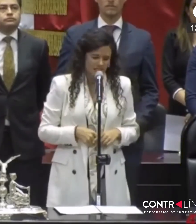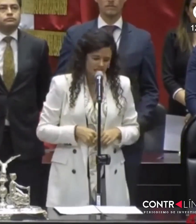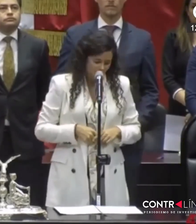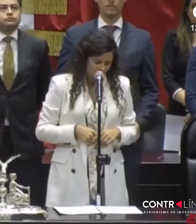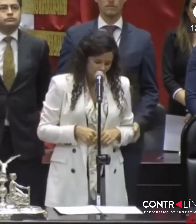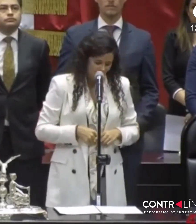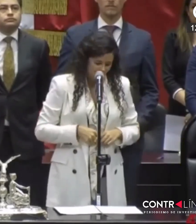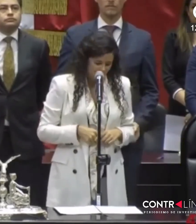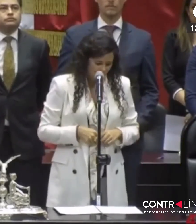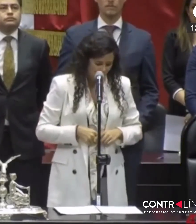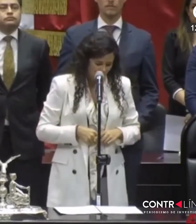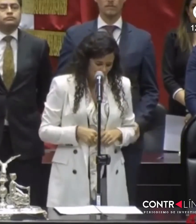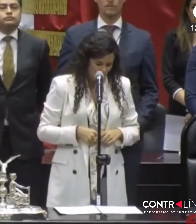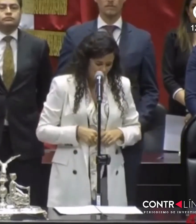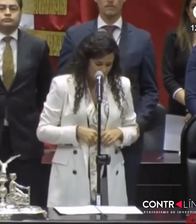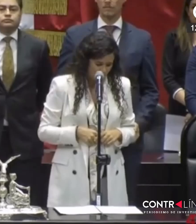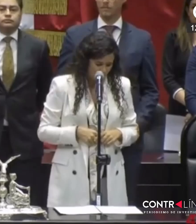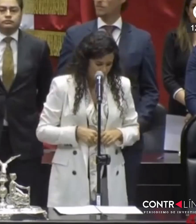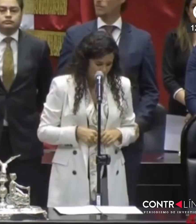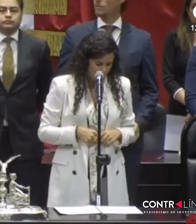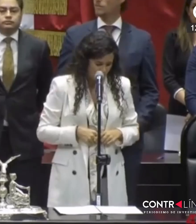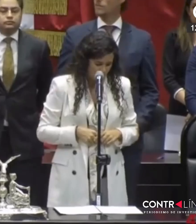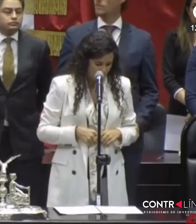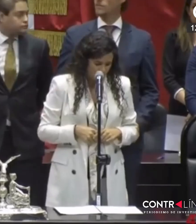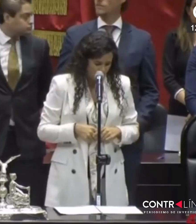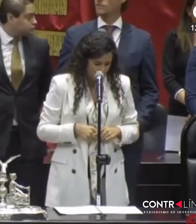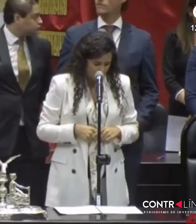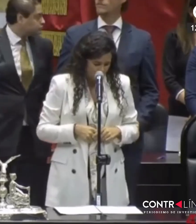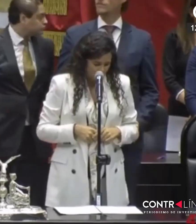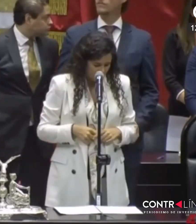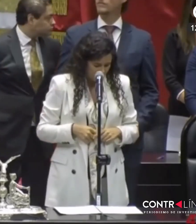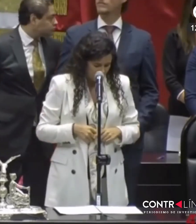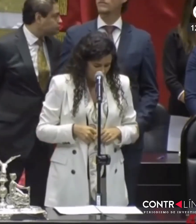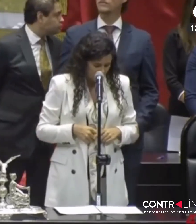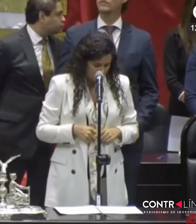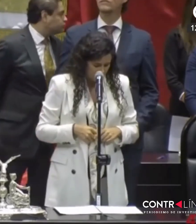todas y todos ustedes.